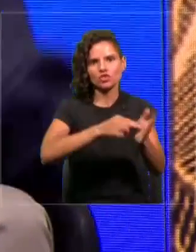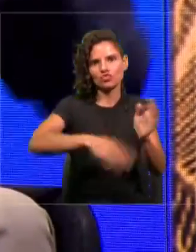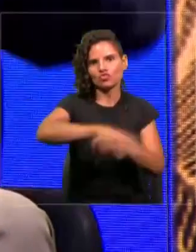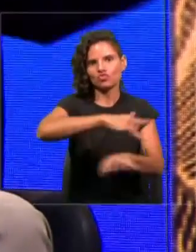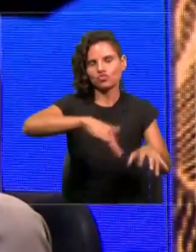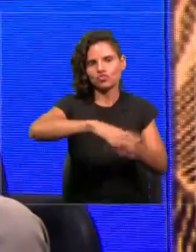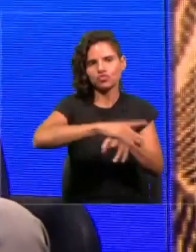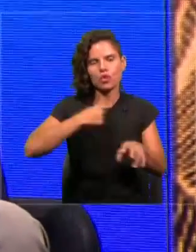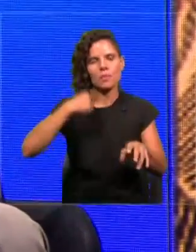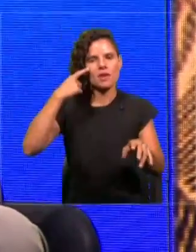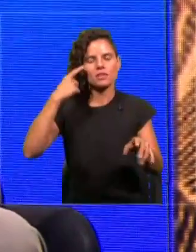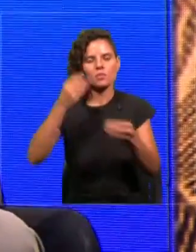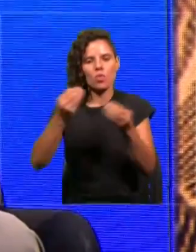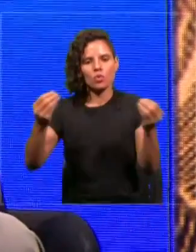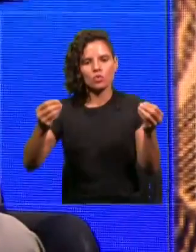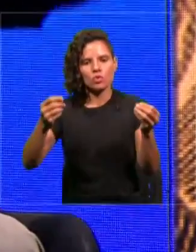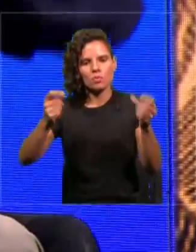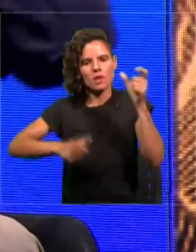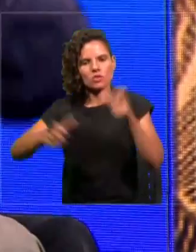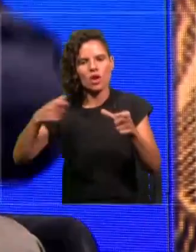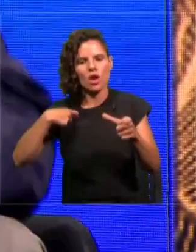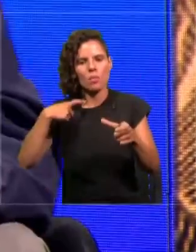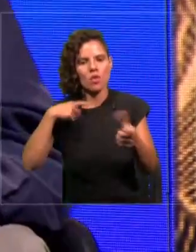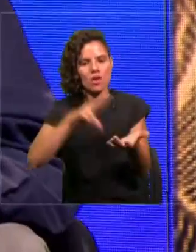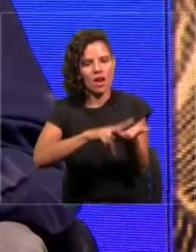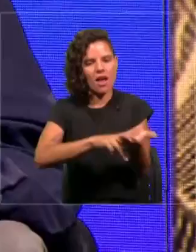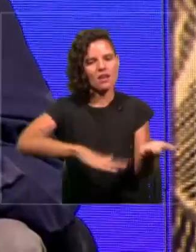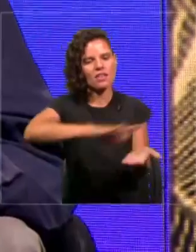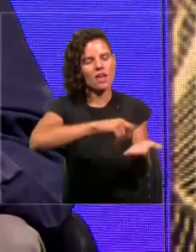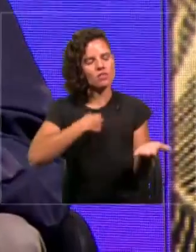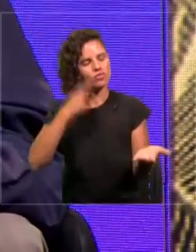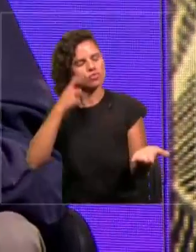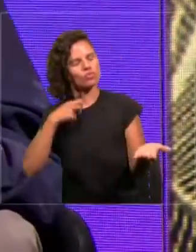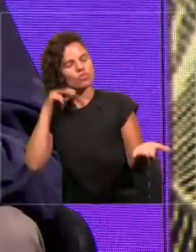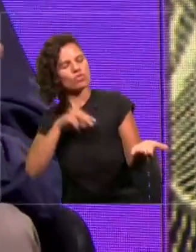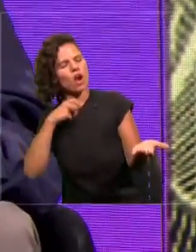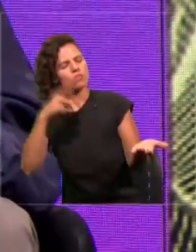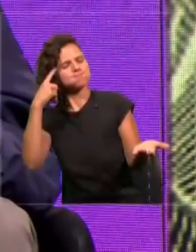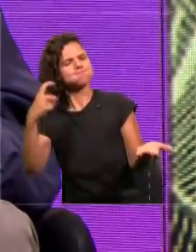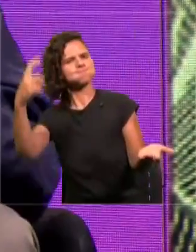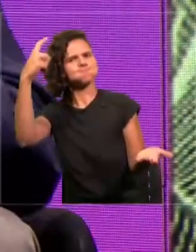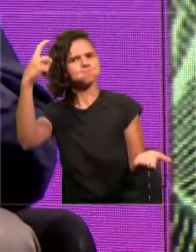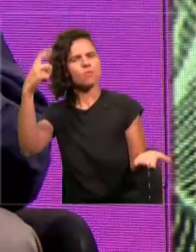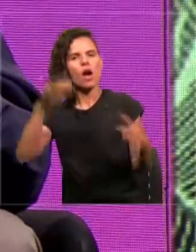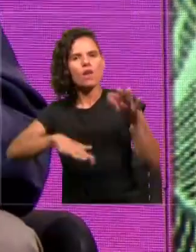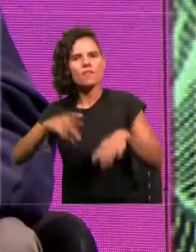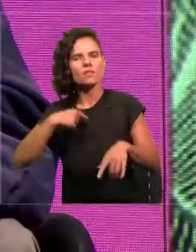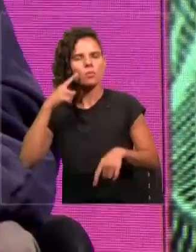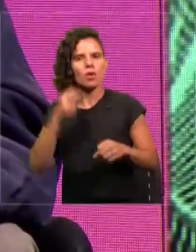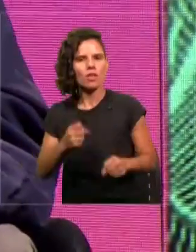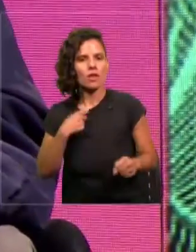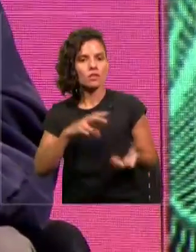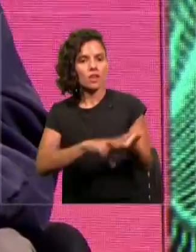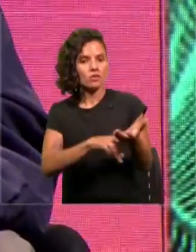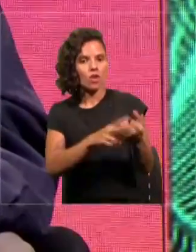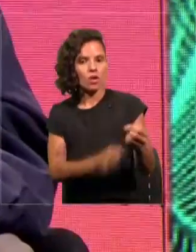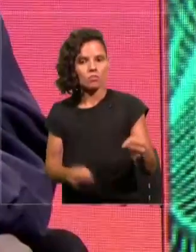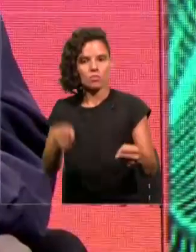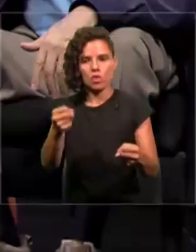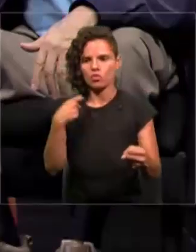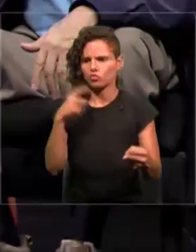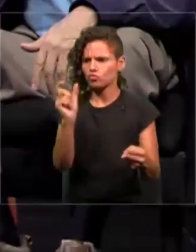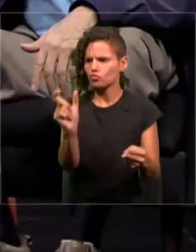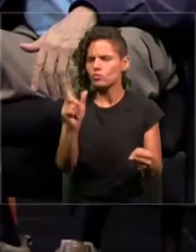a ideologizar las realidades y tender a sustituir una realidad por un concepto